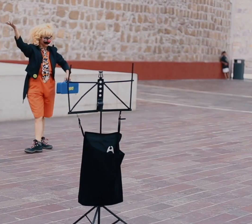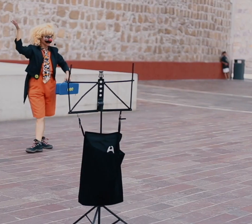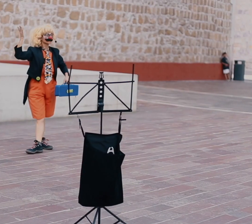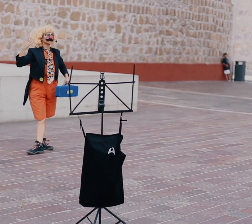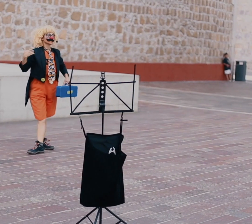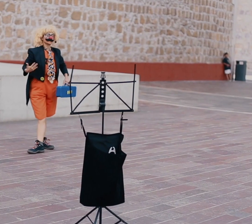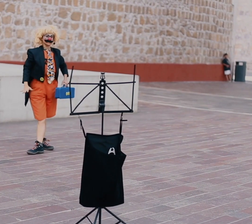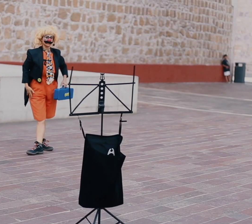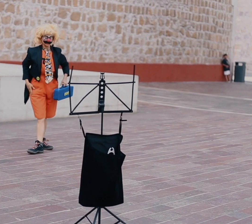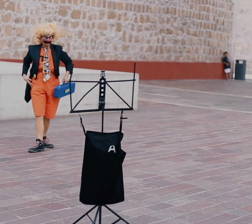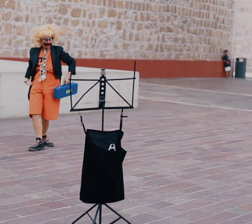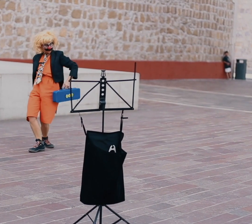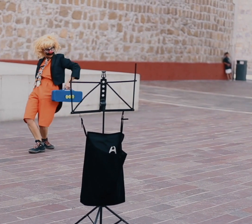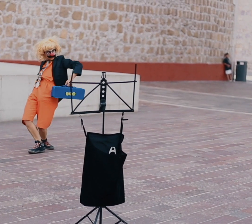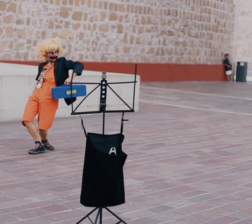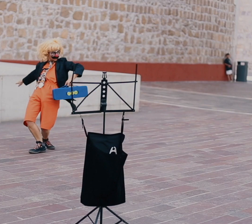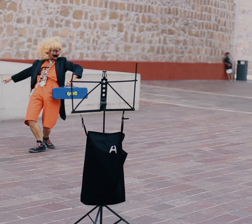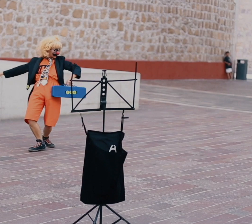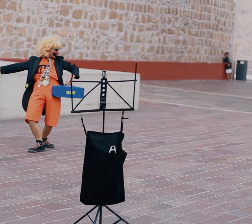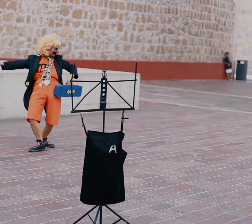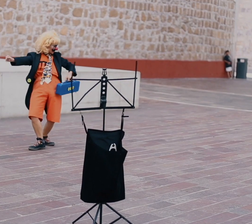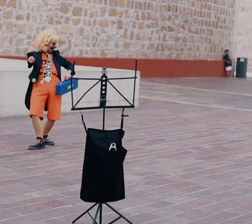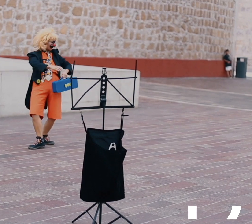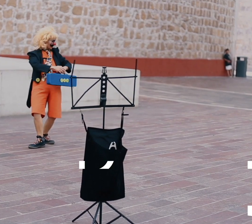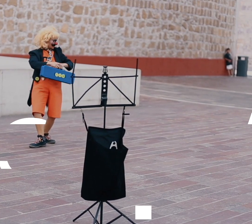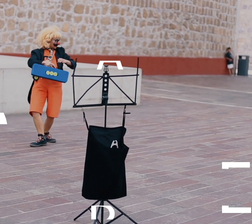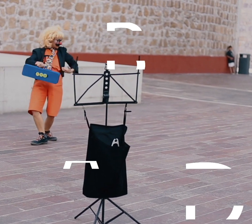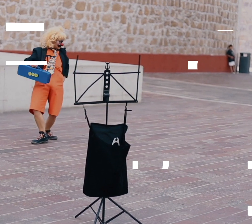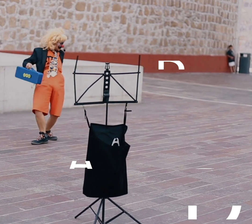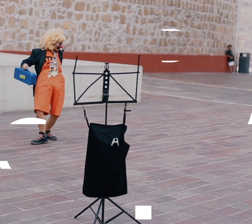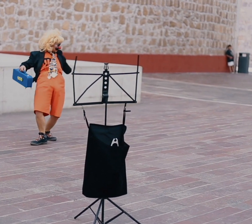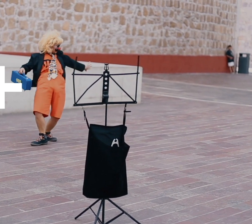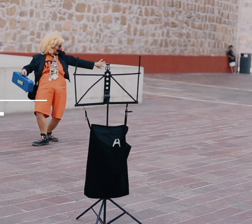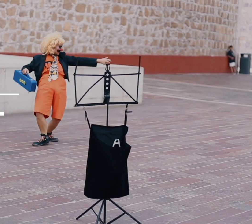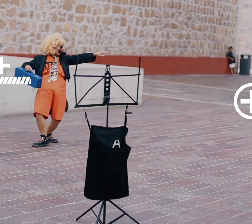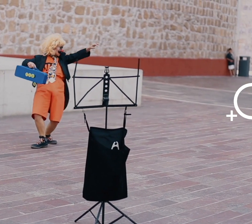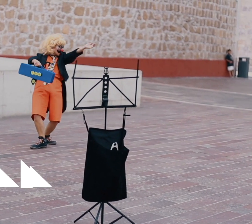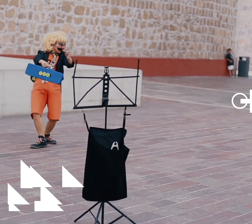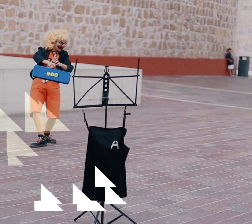mayo, creo que es. Mayo, junio, por ahí.